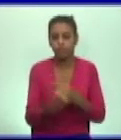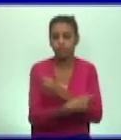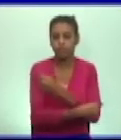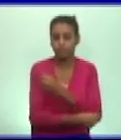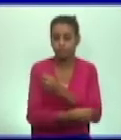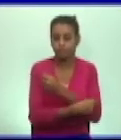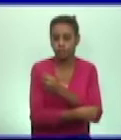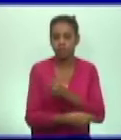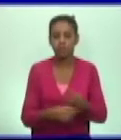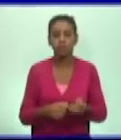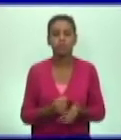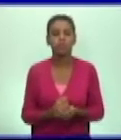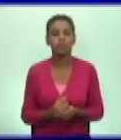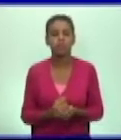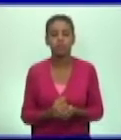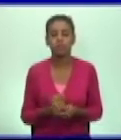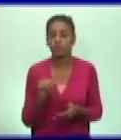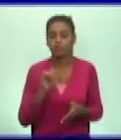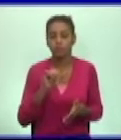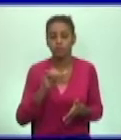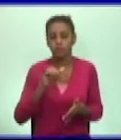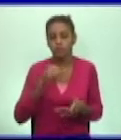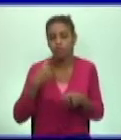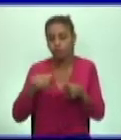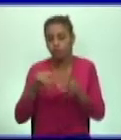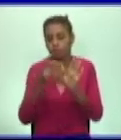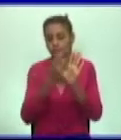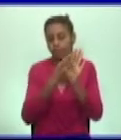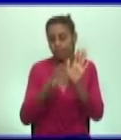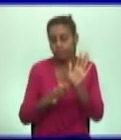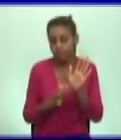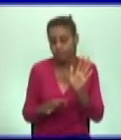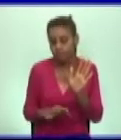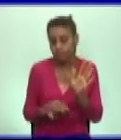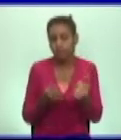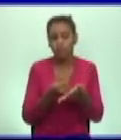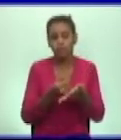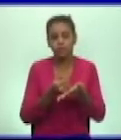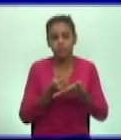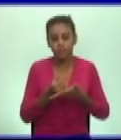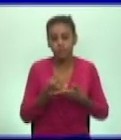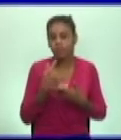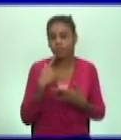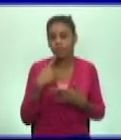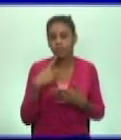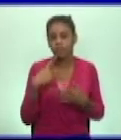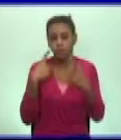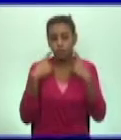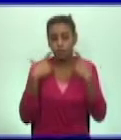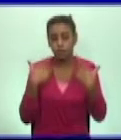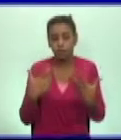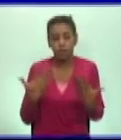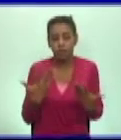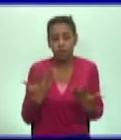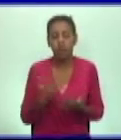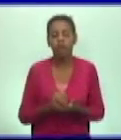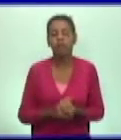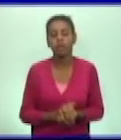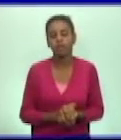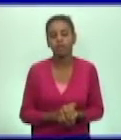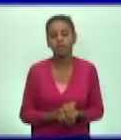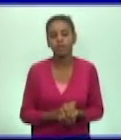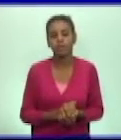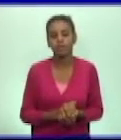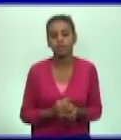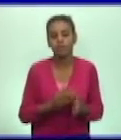elemento importante que va a contribuir a que se desarrollen esos movimientos de liberación nacional va a ser precisamente, muchachos,